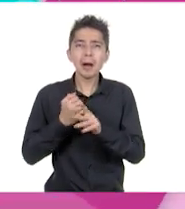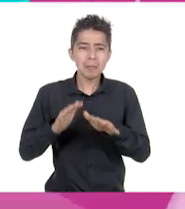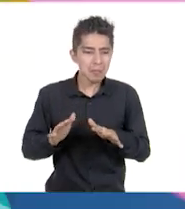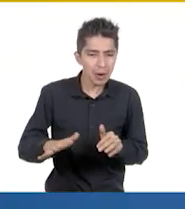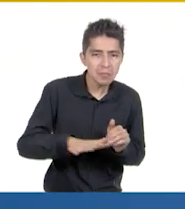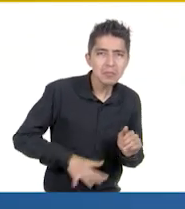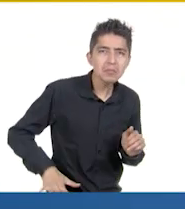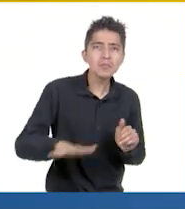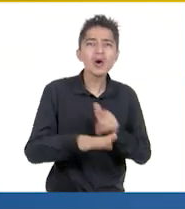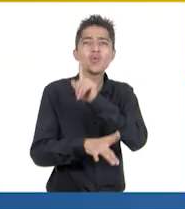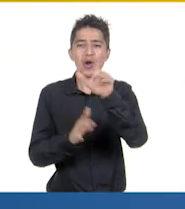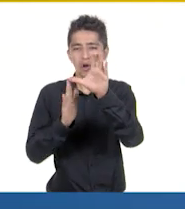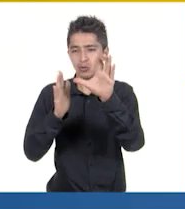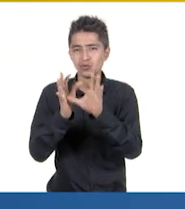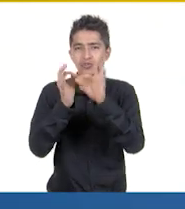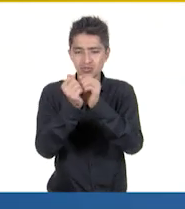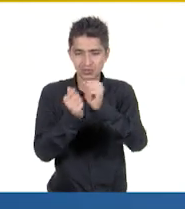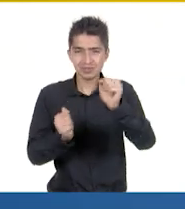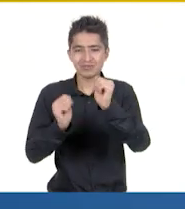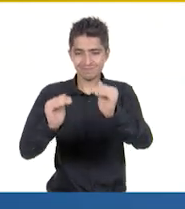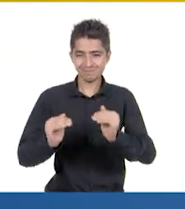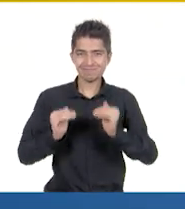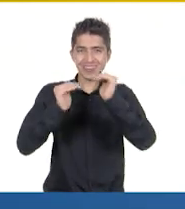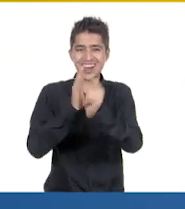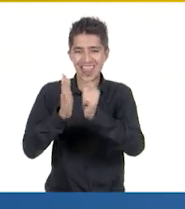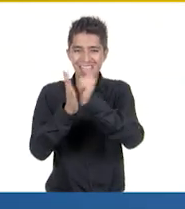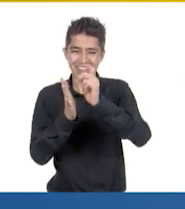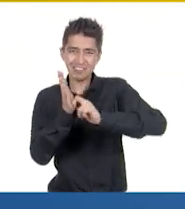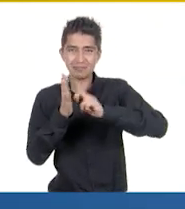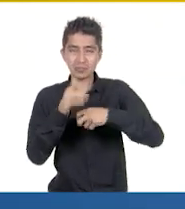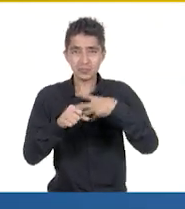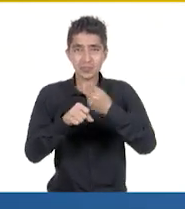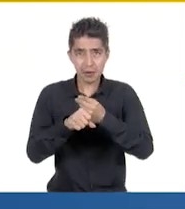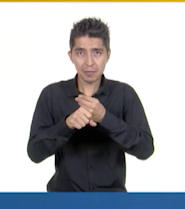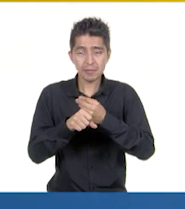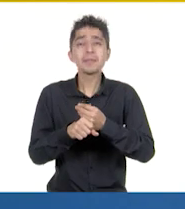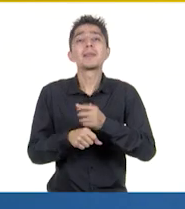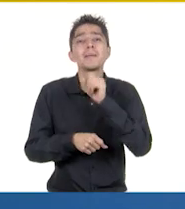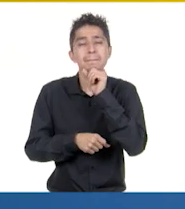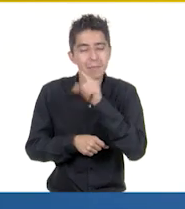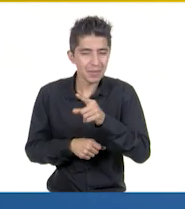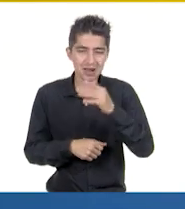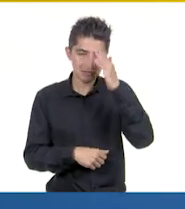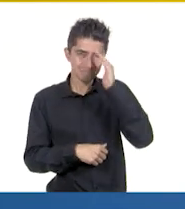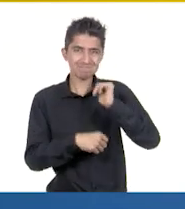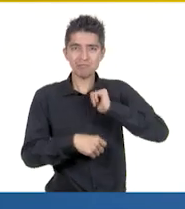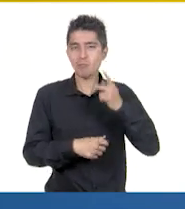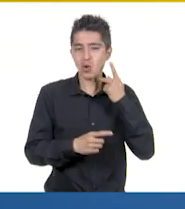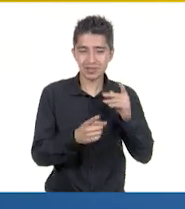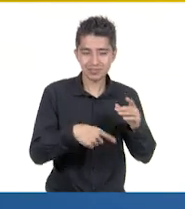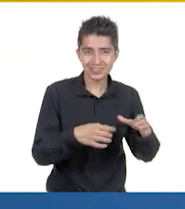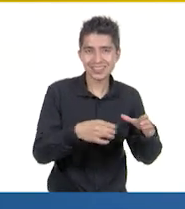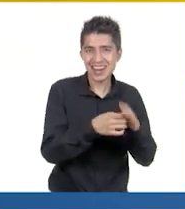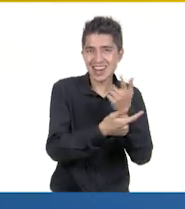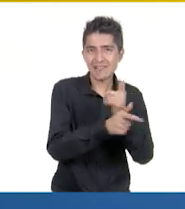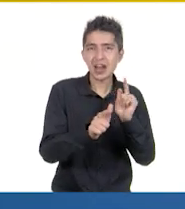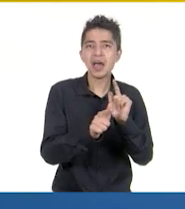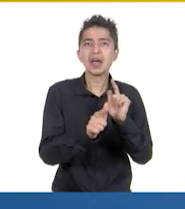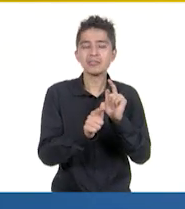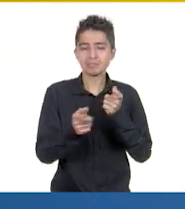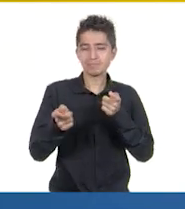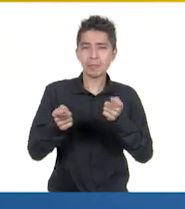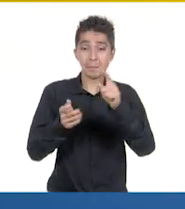elevaron a rango constitucional las leyes de reforma y el liberalismo siguió siendo el eje rector para el desarrollo de México. Al